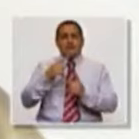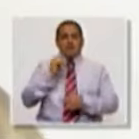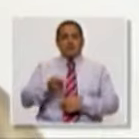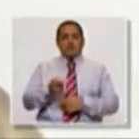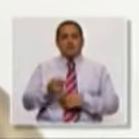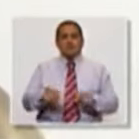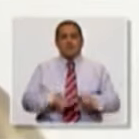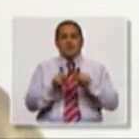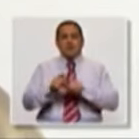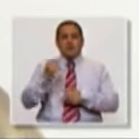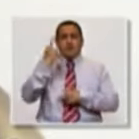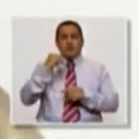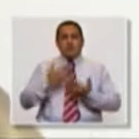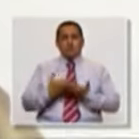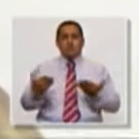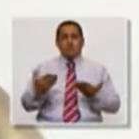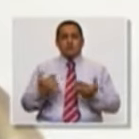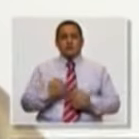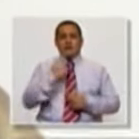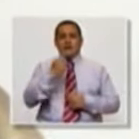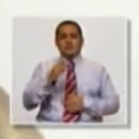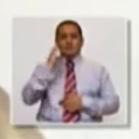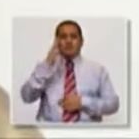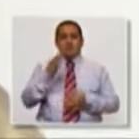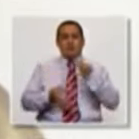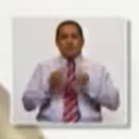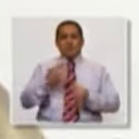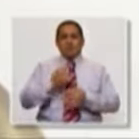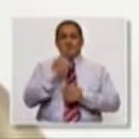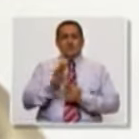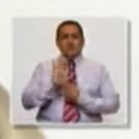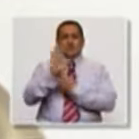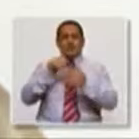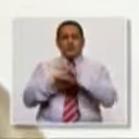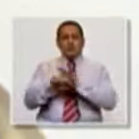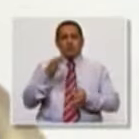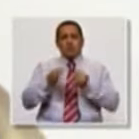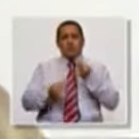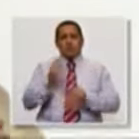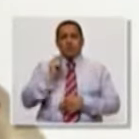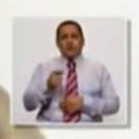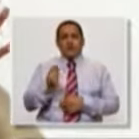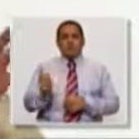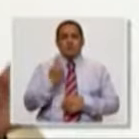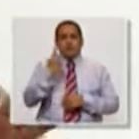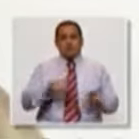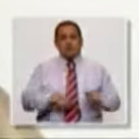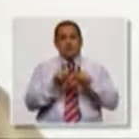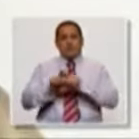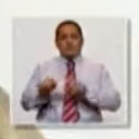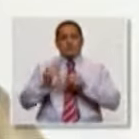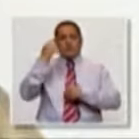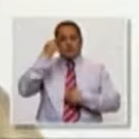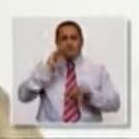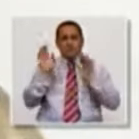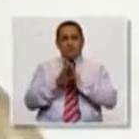que en el caso nuestro la demanda es presentada ante un juez de primera instancia. Pensemos en el esquema de un